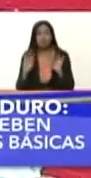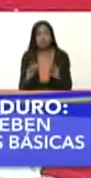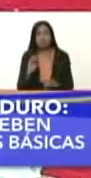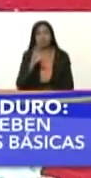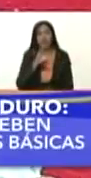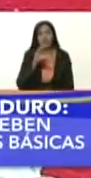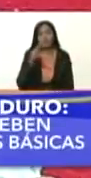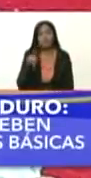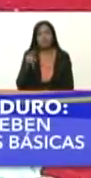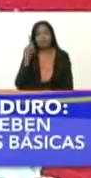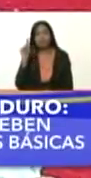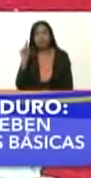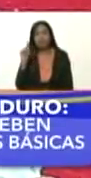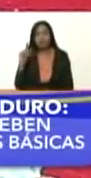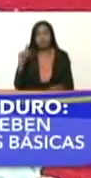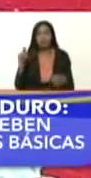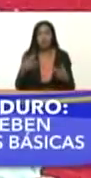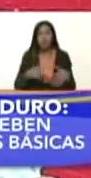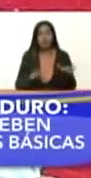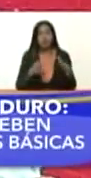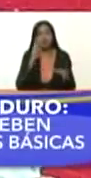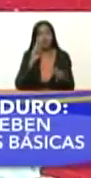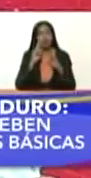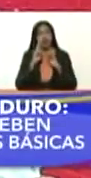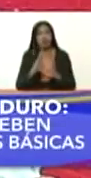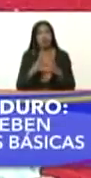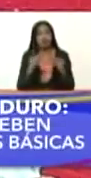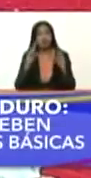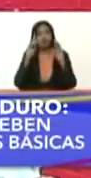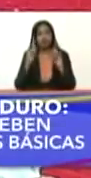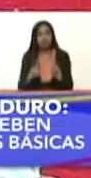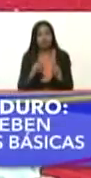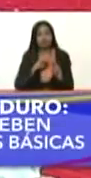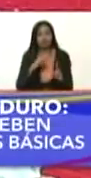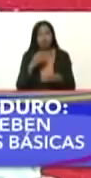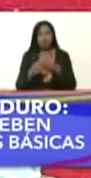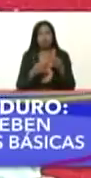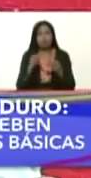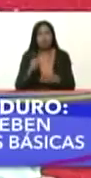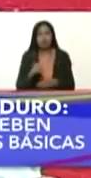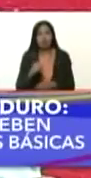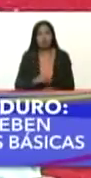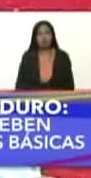CPT Guayana para ver los resultados de todas las decisiones que hemos tomado hoy.